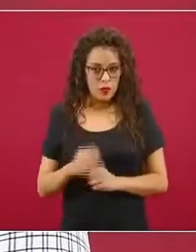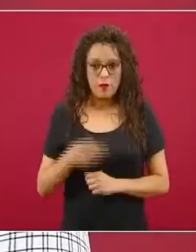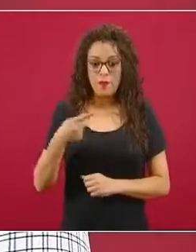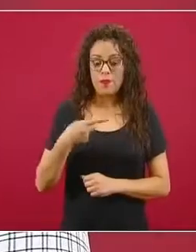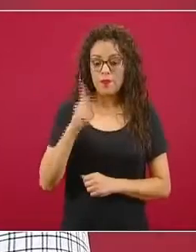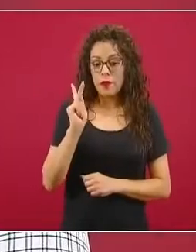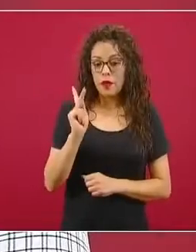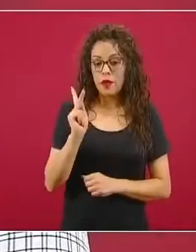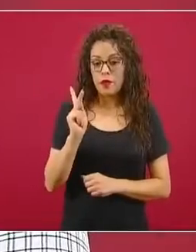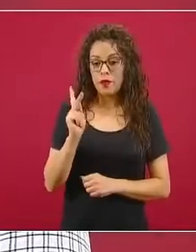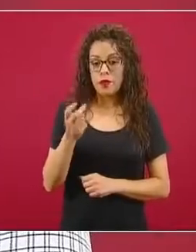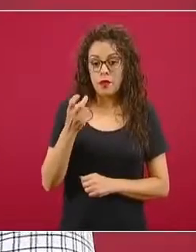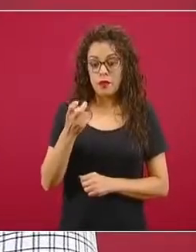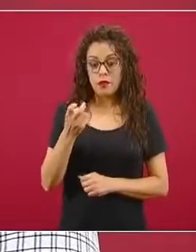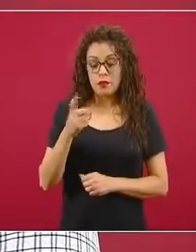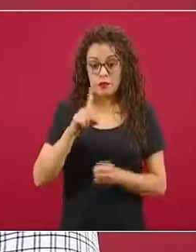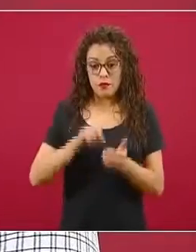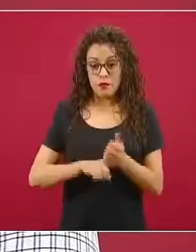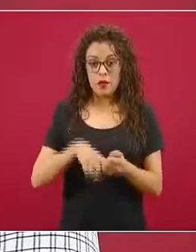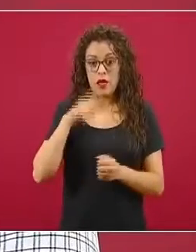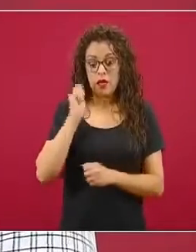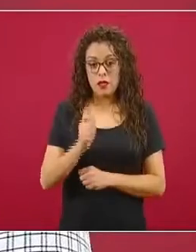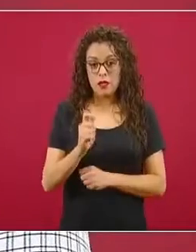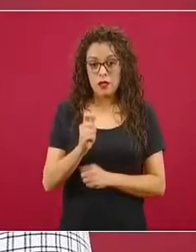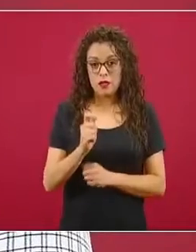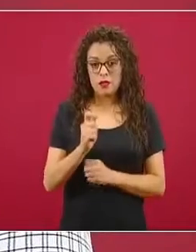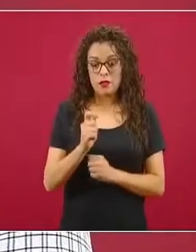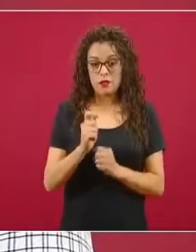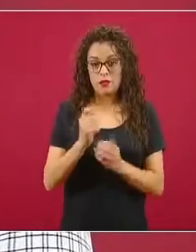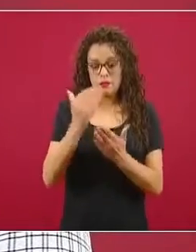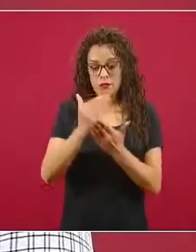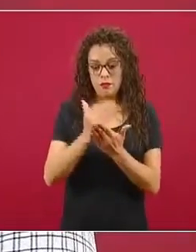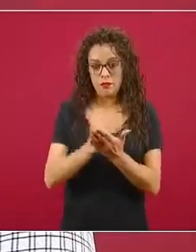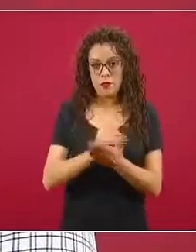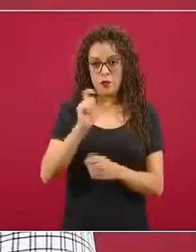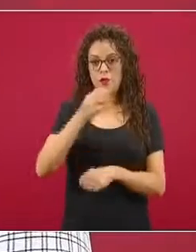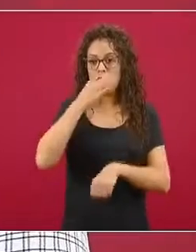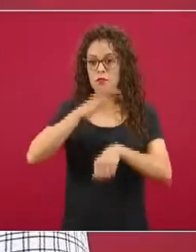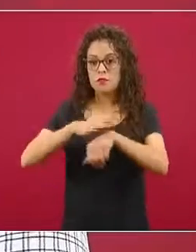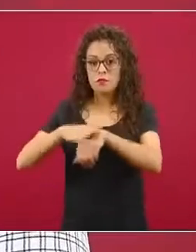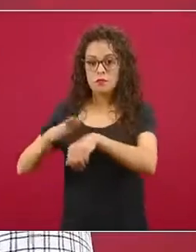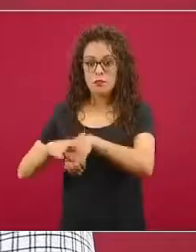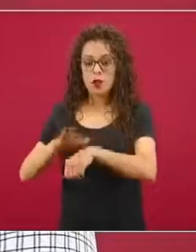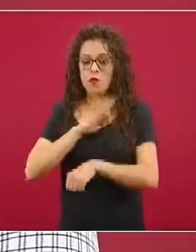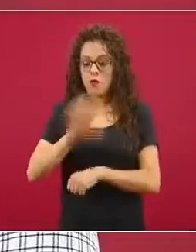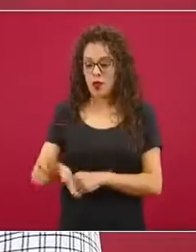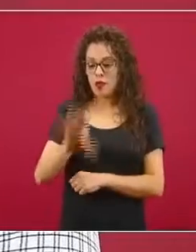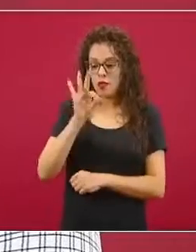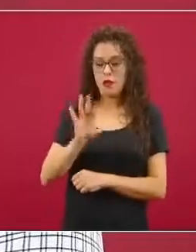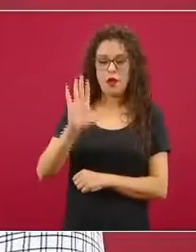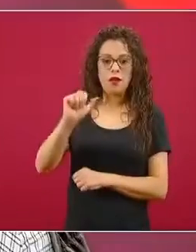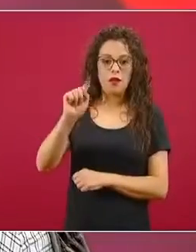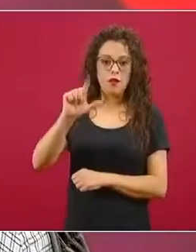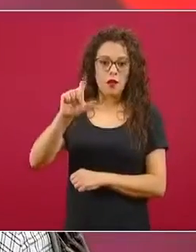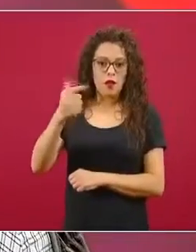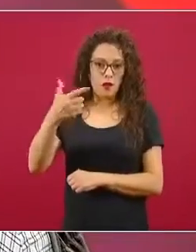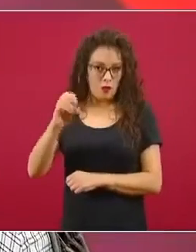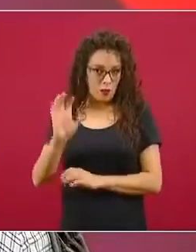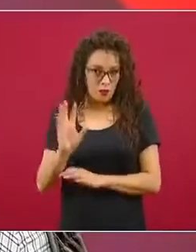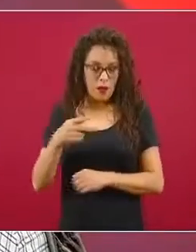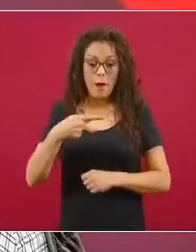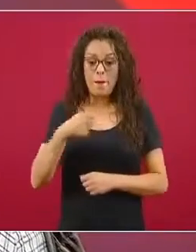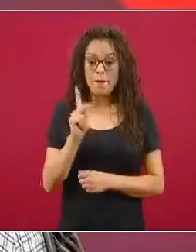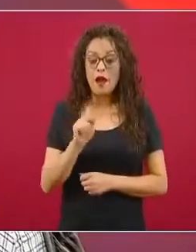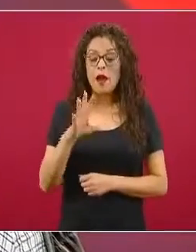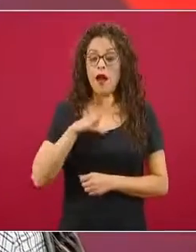forman necesariamente parte del catálogo que al momento de la notificación pueden seleccionar. Quienes sí, lógicamente,